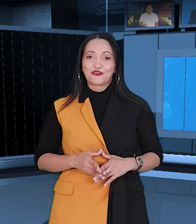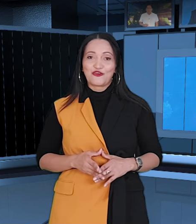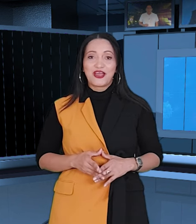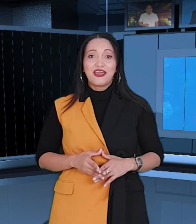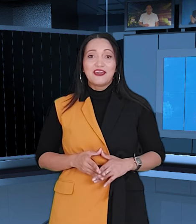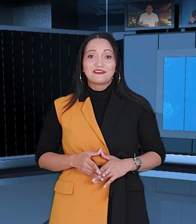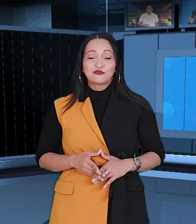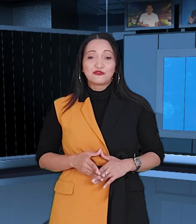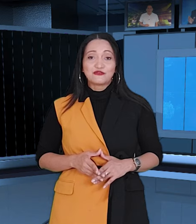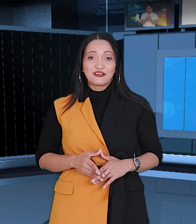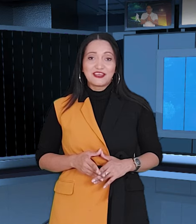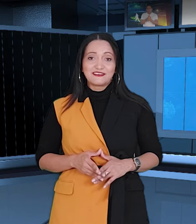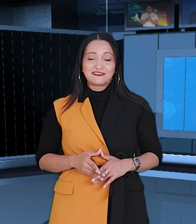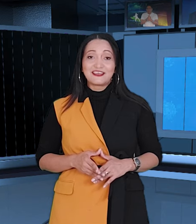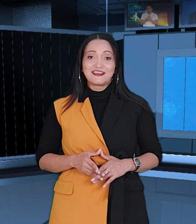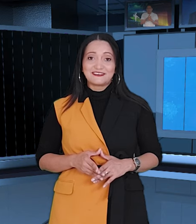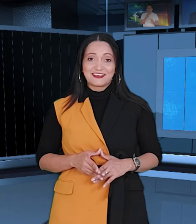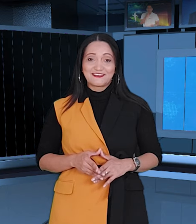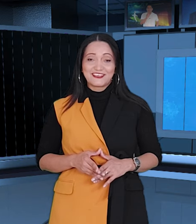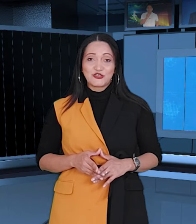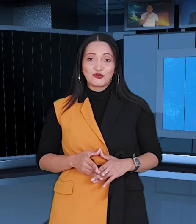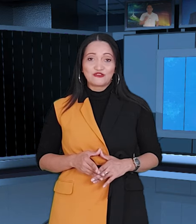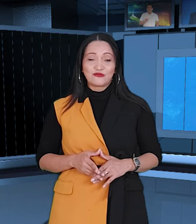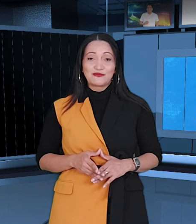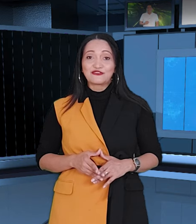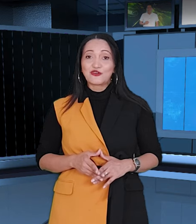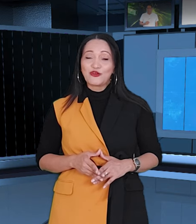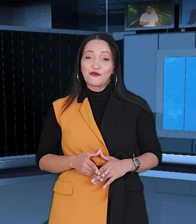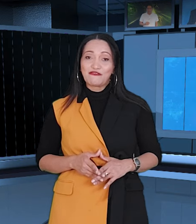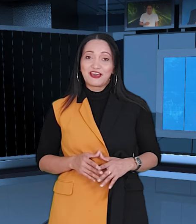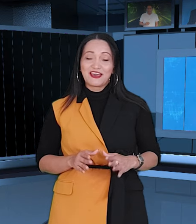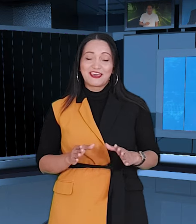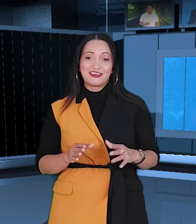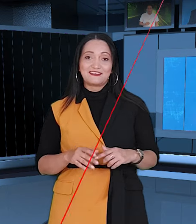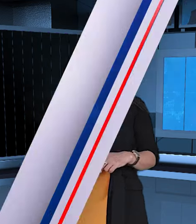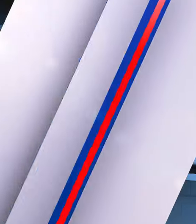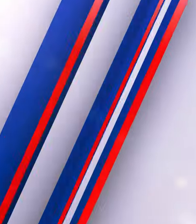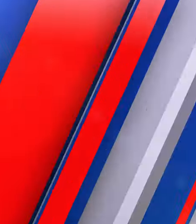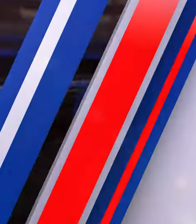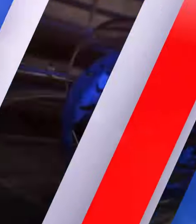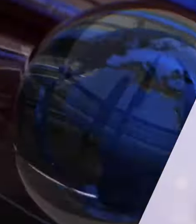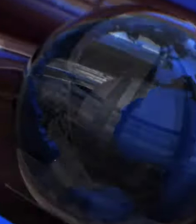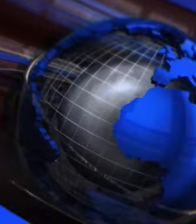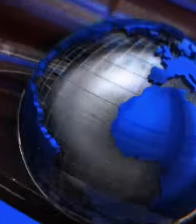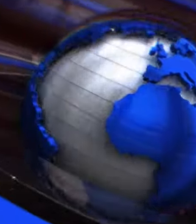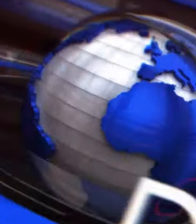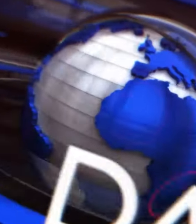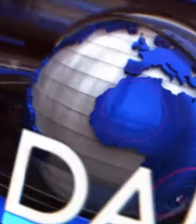DarioMedios.com. Estuvo con ustedes Iris Castillo y nos vemos en una nueva edición.